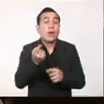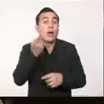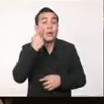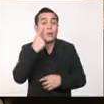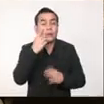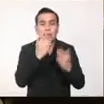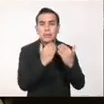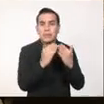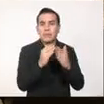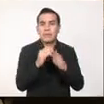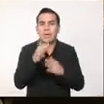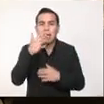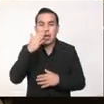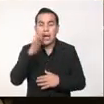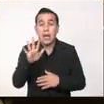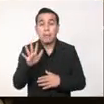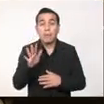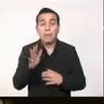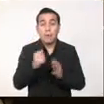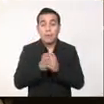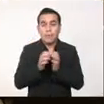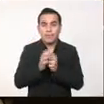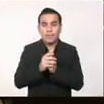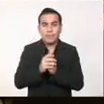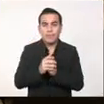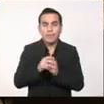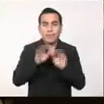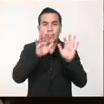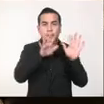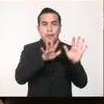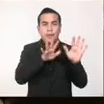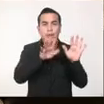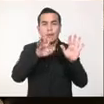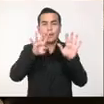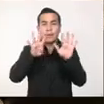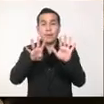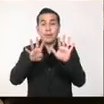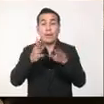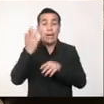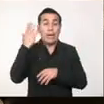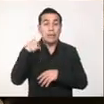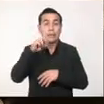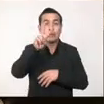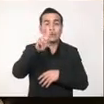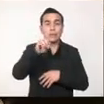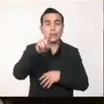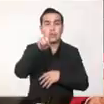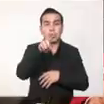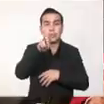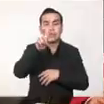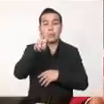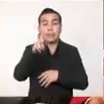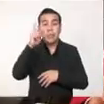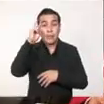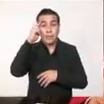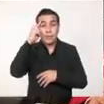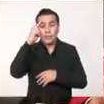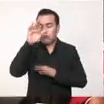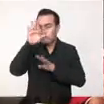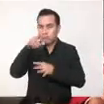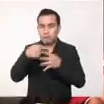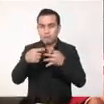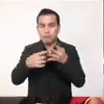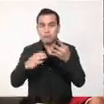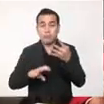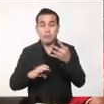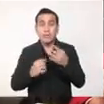en diferentes sentencias, por el caso, por ejemplo, de la sentencia 19-2012, donde declaran inconstitucional al